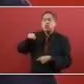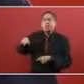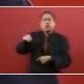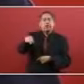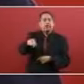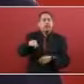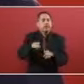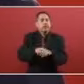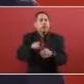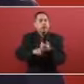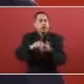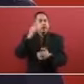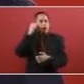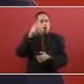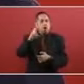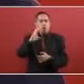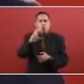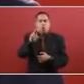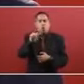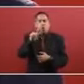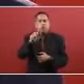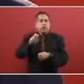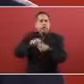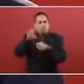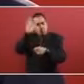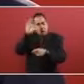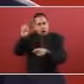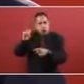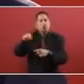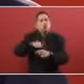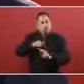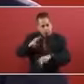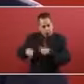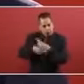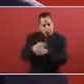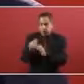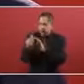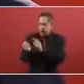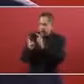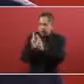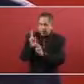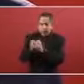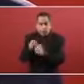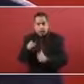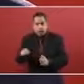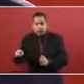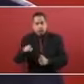En el caso de Cuautla, en Morelos. Porque sería muy irresponsable